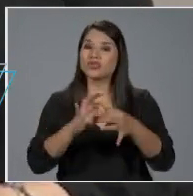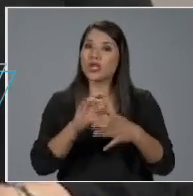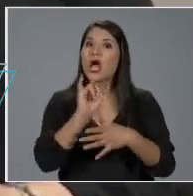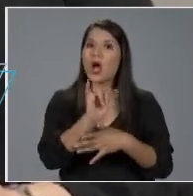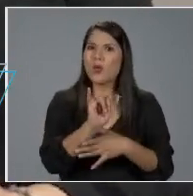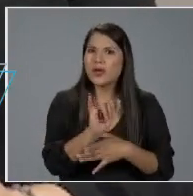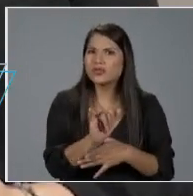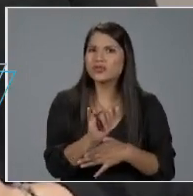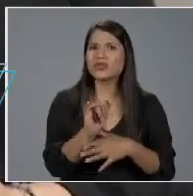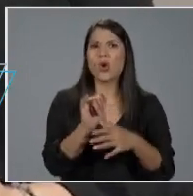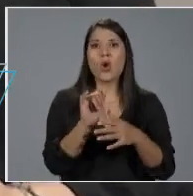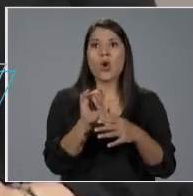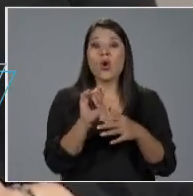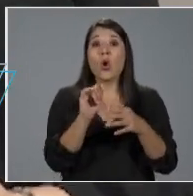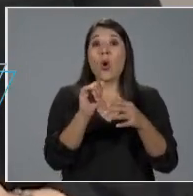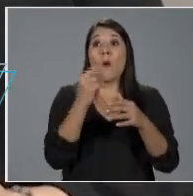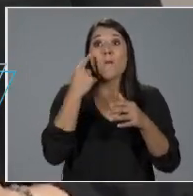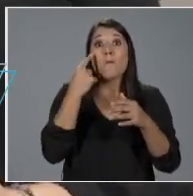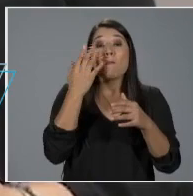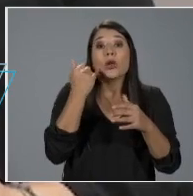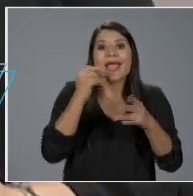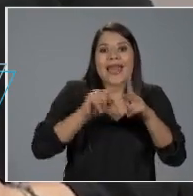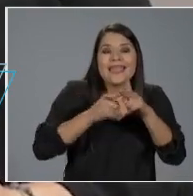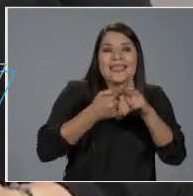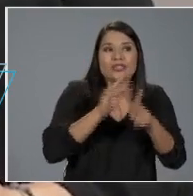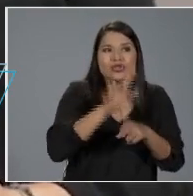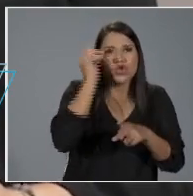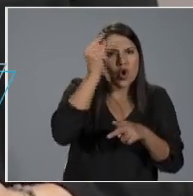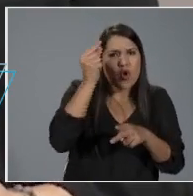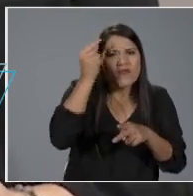que hizo desde el inicio de su gobierno del combate